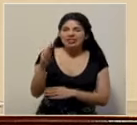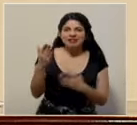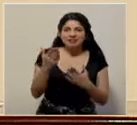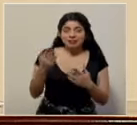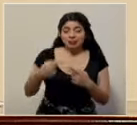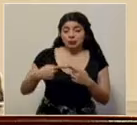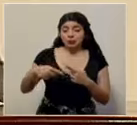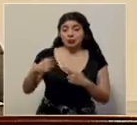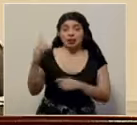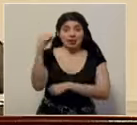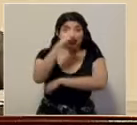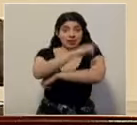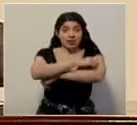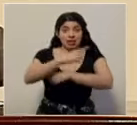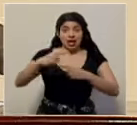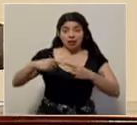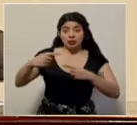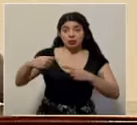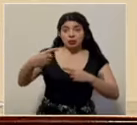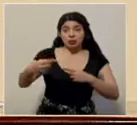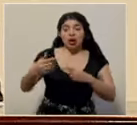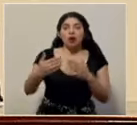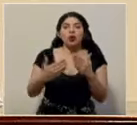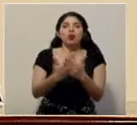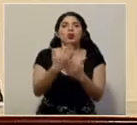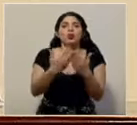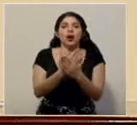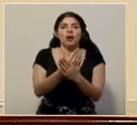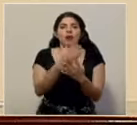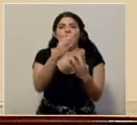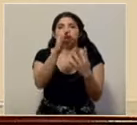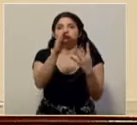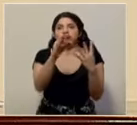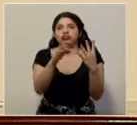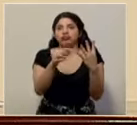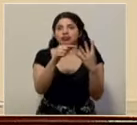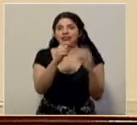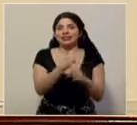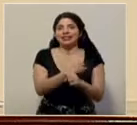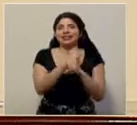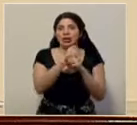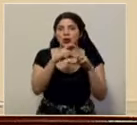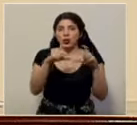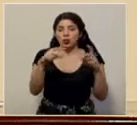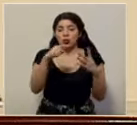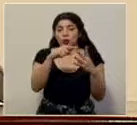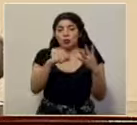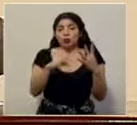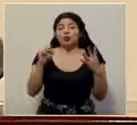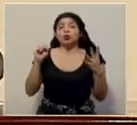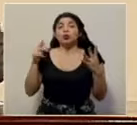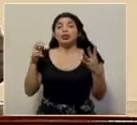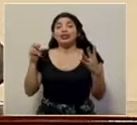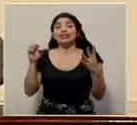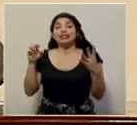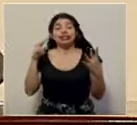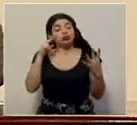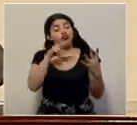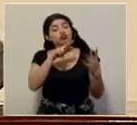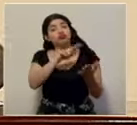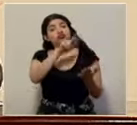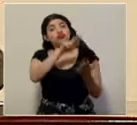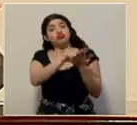los próximos días hay nuevos productos de seguros siendo registrados ante su SUGESE, y ahí hay una